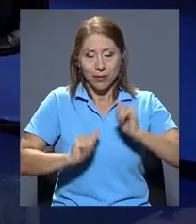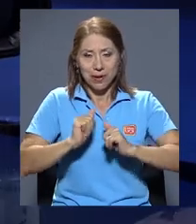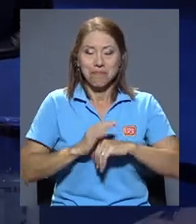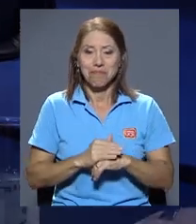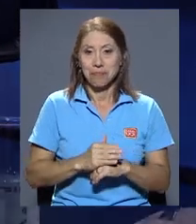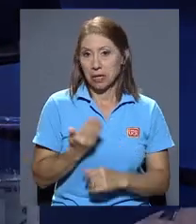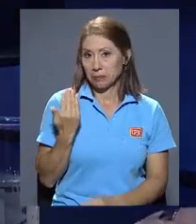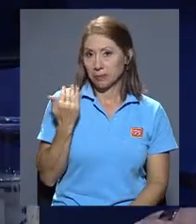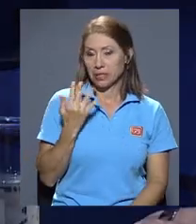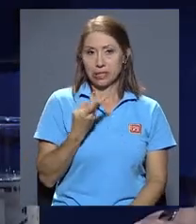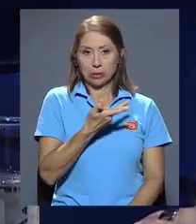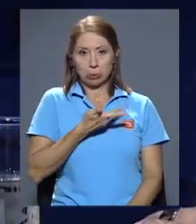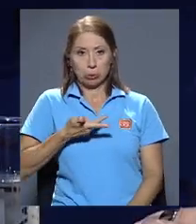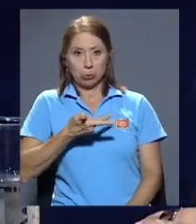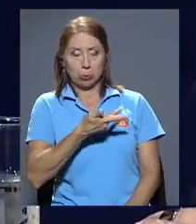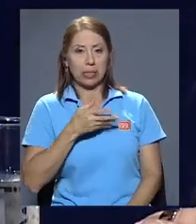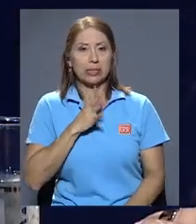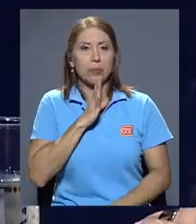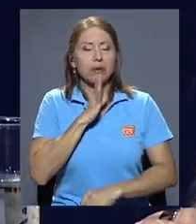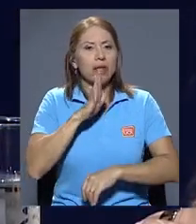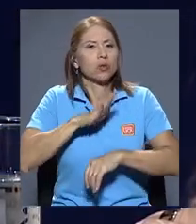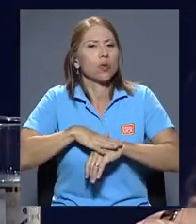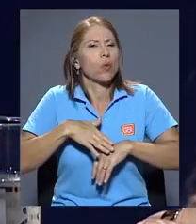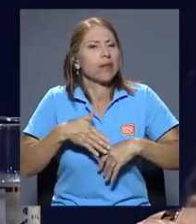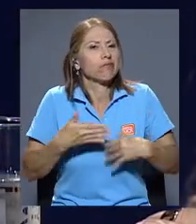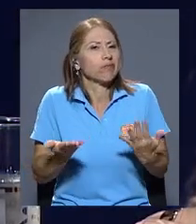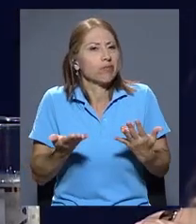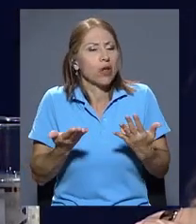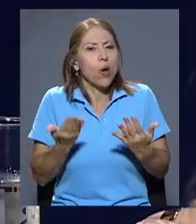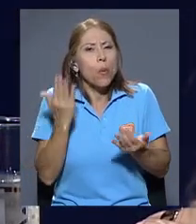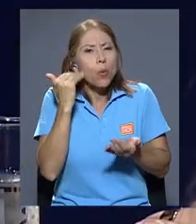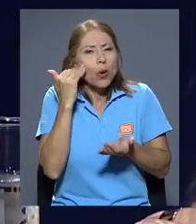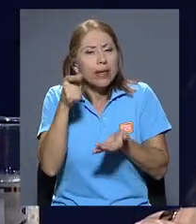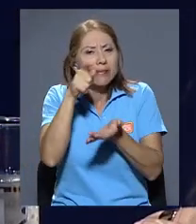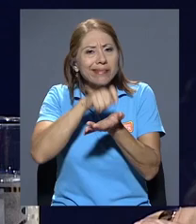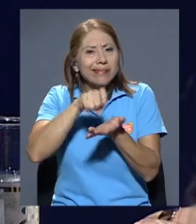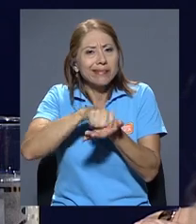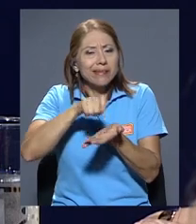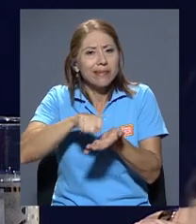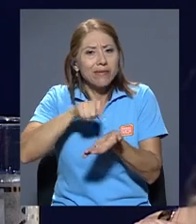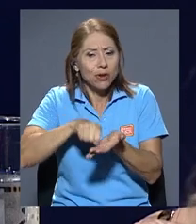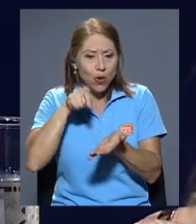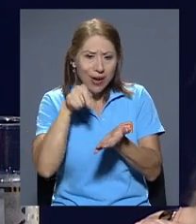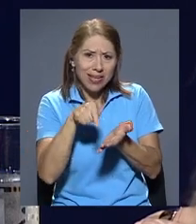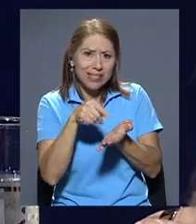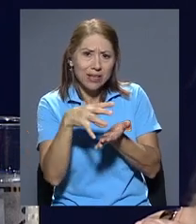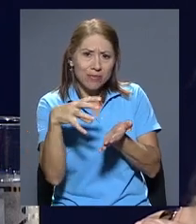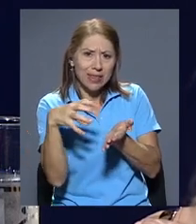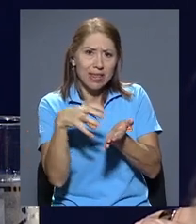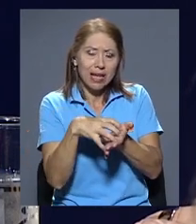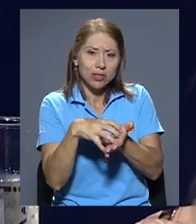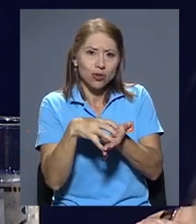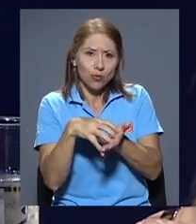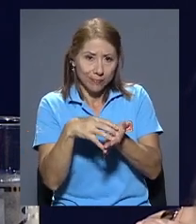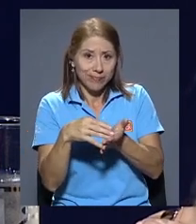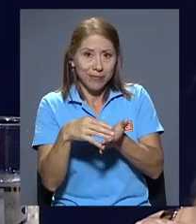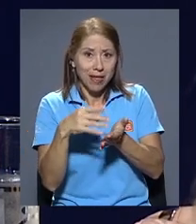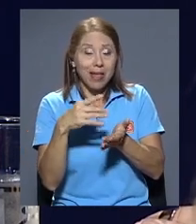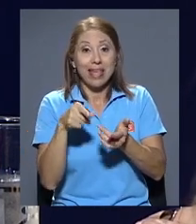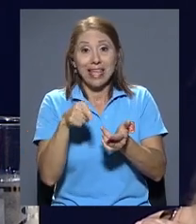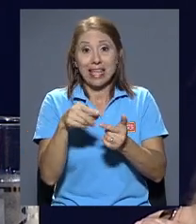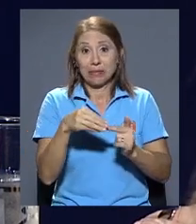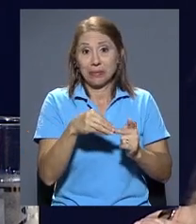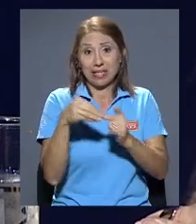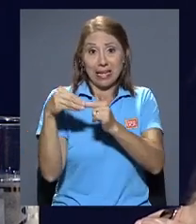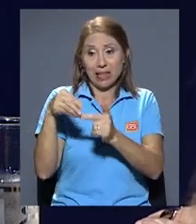dio pie a la escritura de este texto y a la particularidad de que haya sido escrito en una semana,